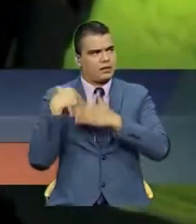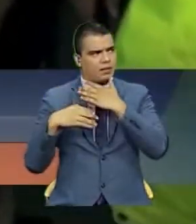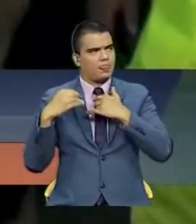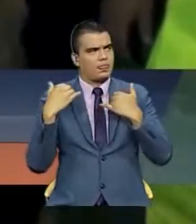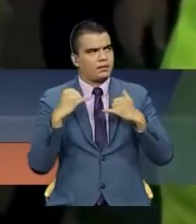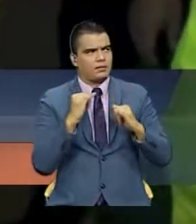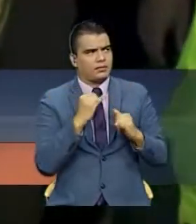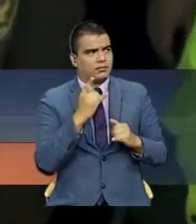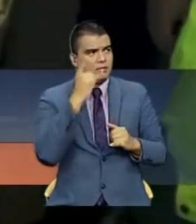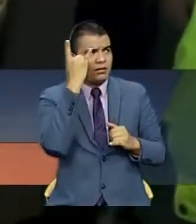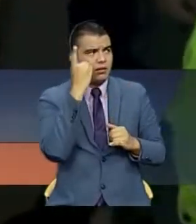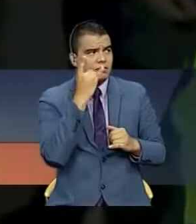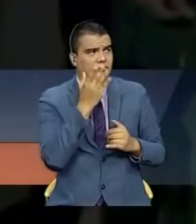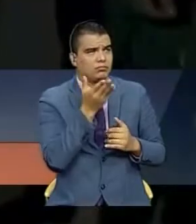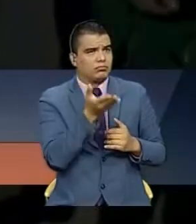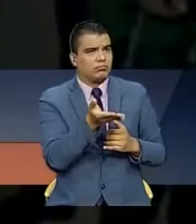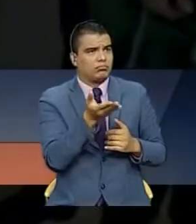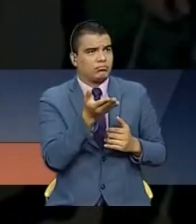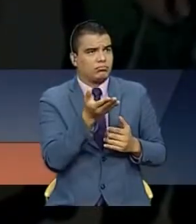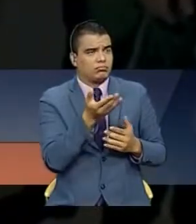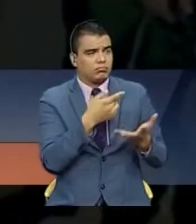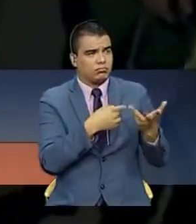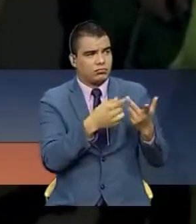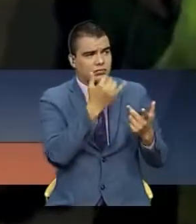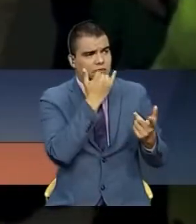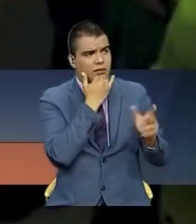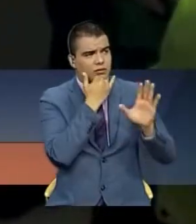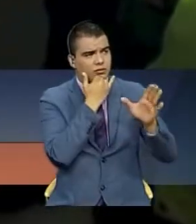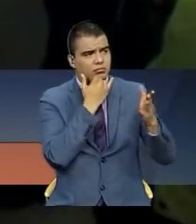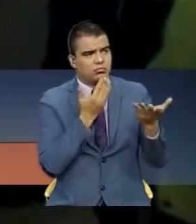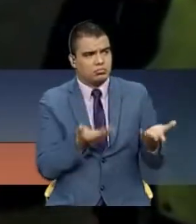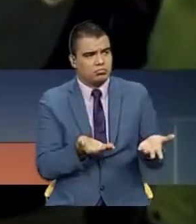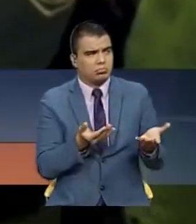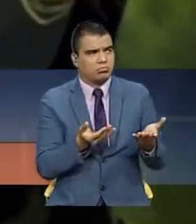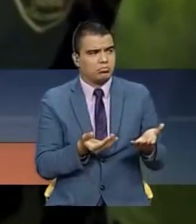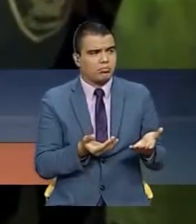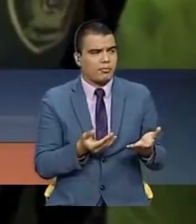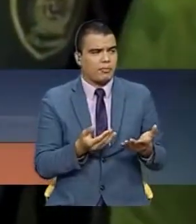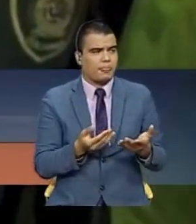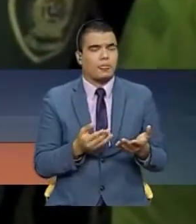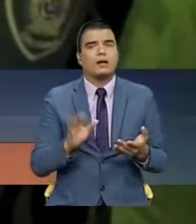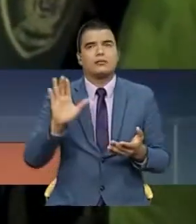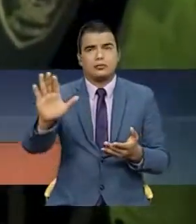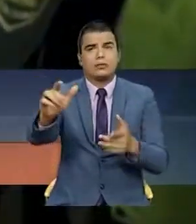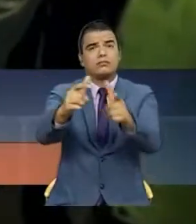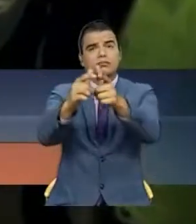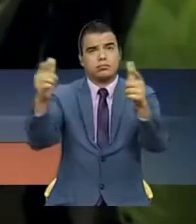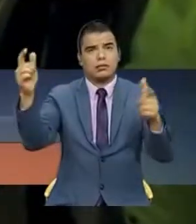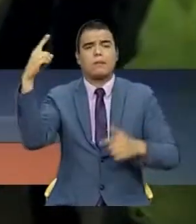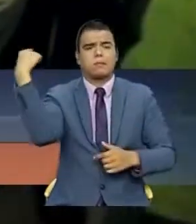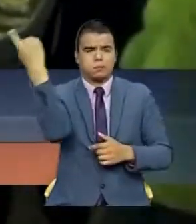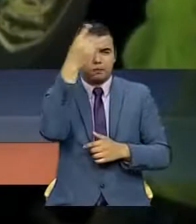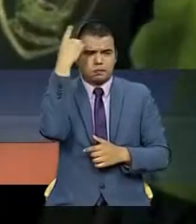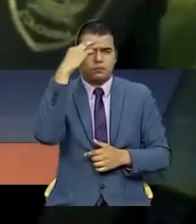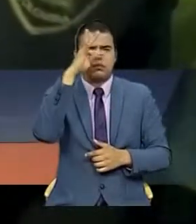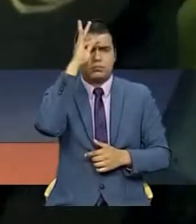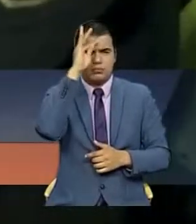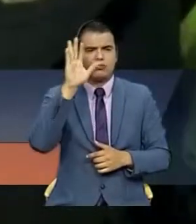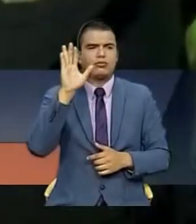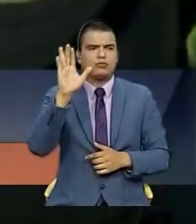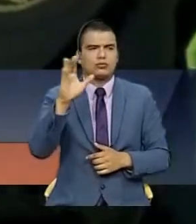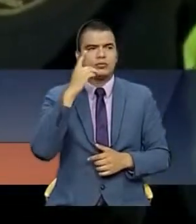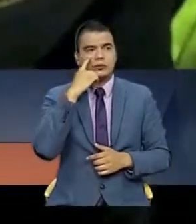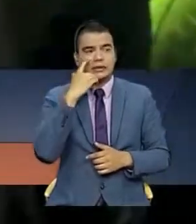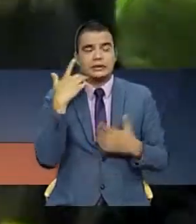antecedente es importante recordar que existe esta tendencia en muchos centros hospitalarios y hay que